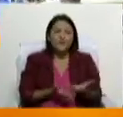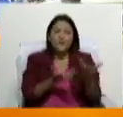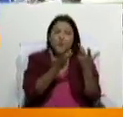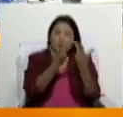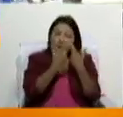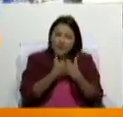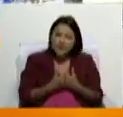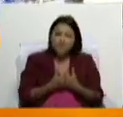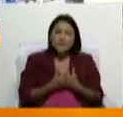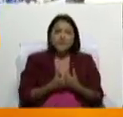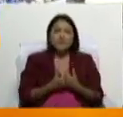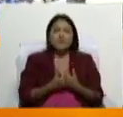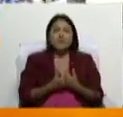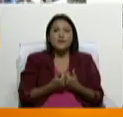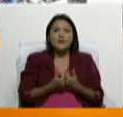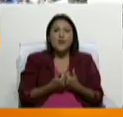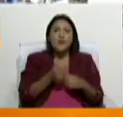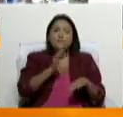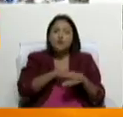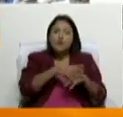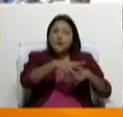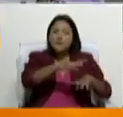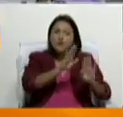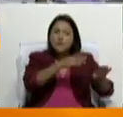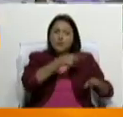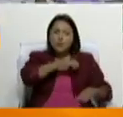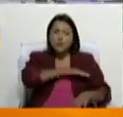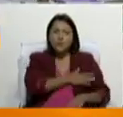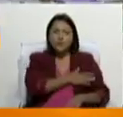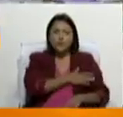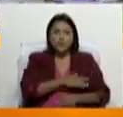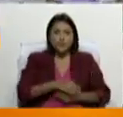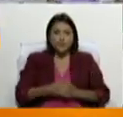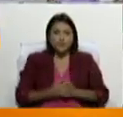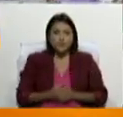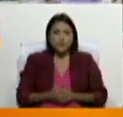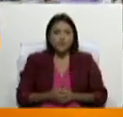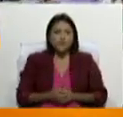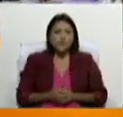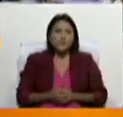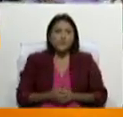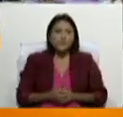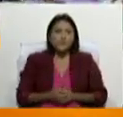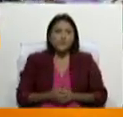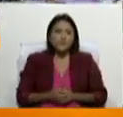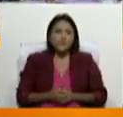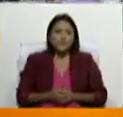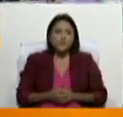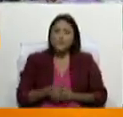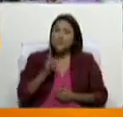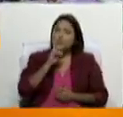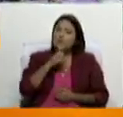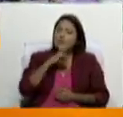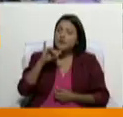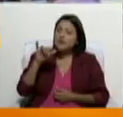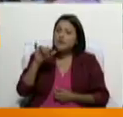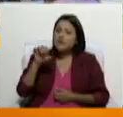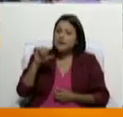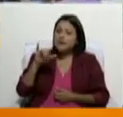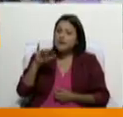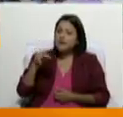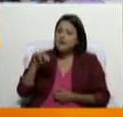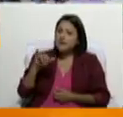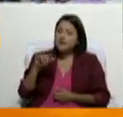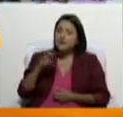comentaras por qué te solidarizas con el pueblo palestino. Bueno, nosotros, mi nombre es Janie Álvarez, miembro